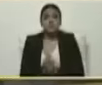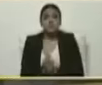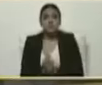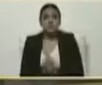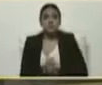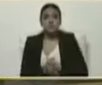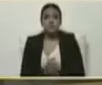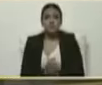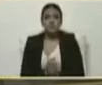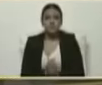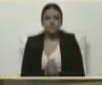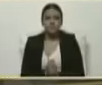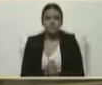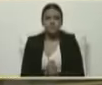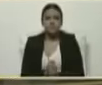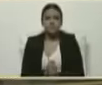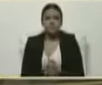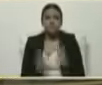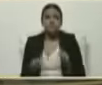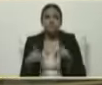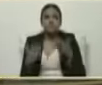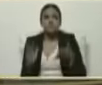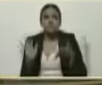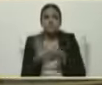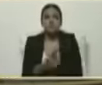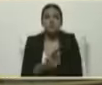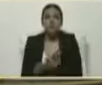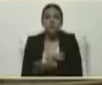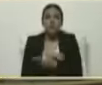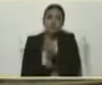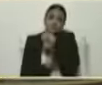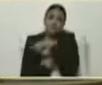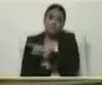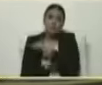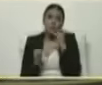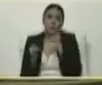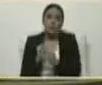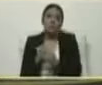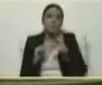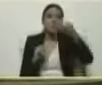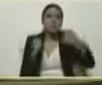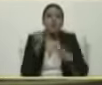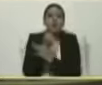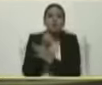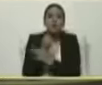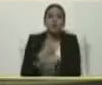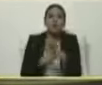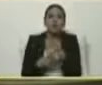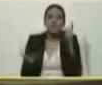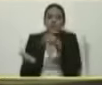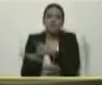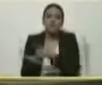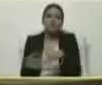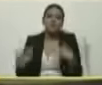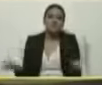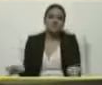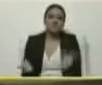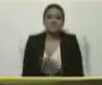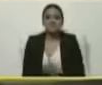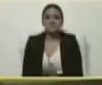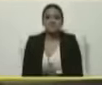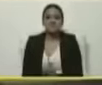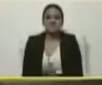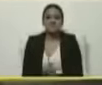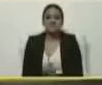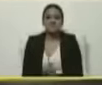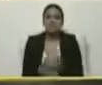Maracaibo, la etapa de la tapa del frasco. Guaidó. Llegó la tapa del frasco, pues.